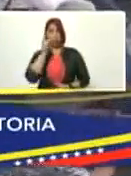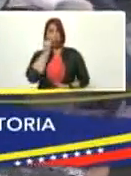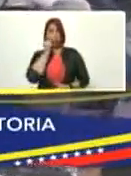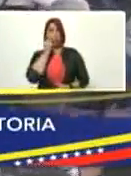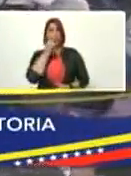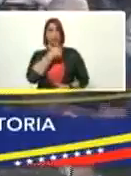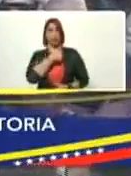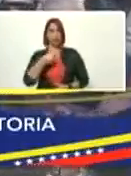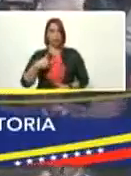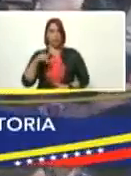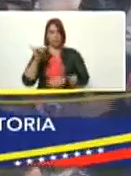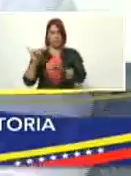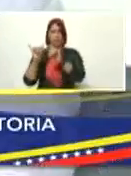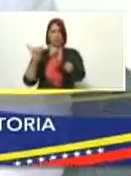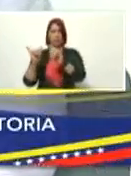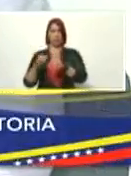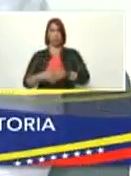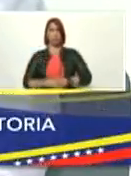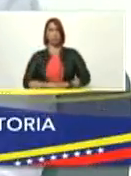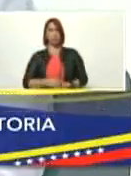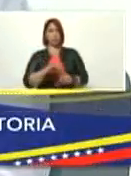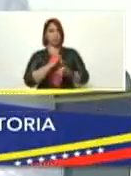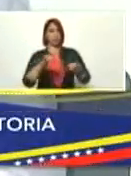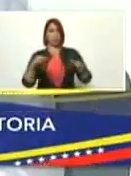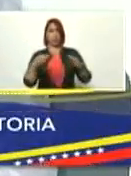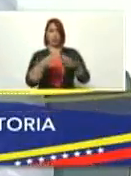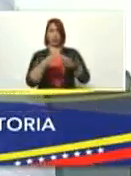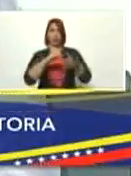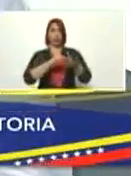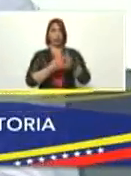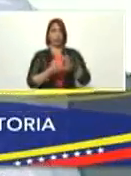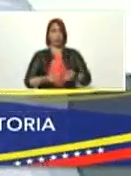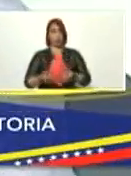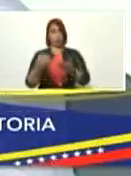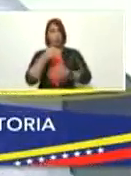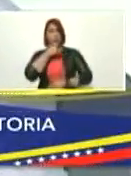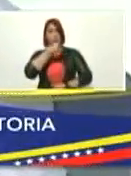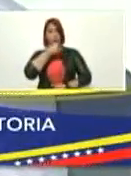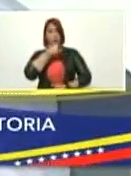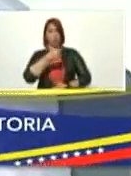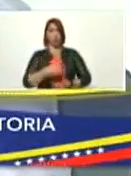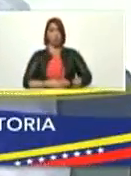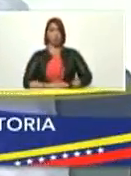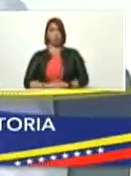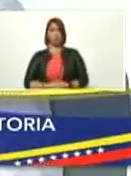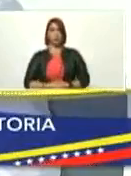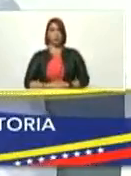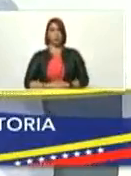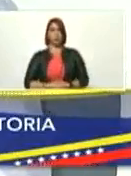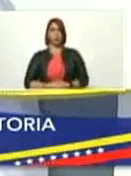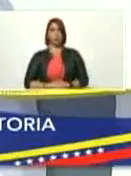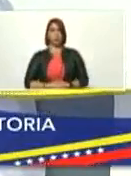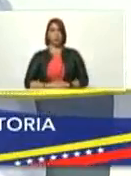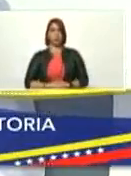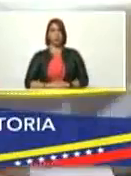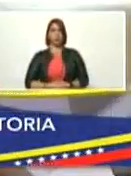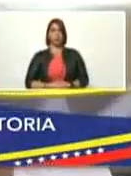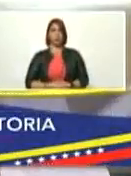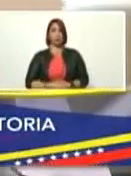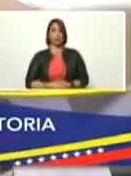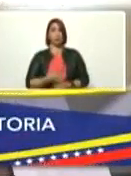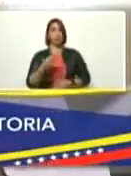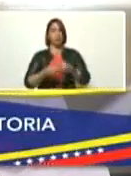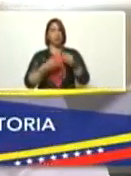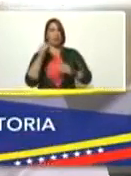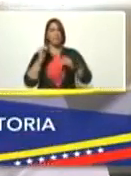que él, una vez que el equipo técnico le entregue un micrófono, el cual ya tiene en su mano, me hiciera